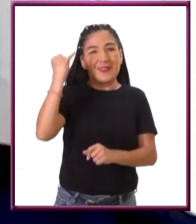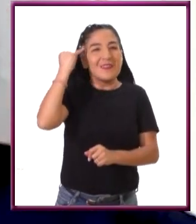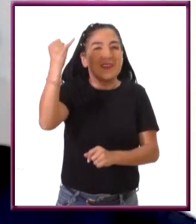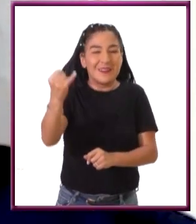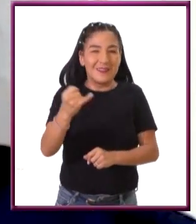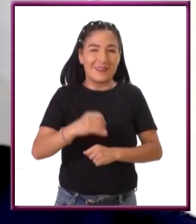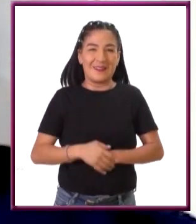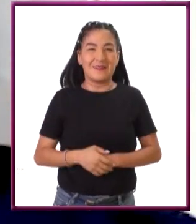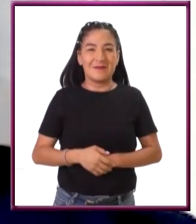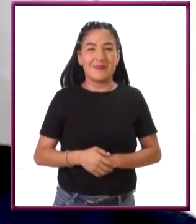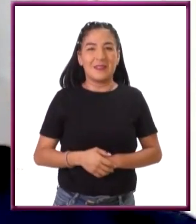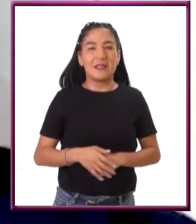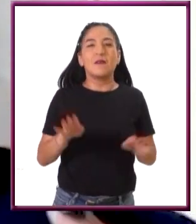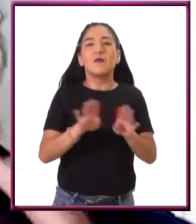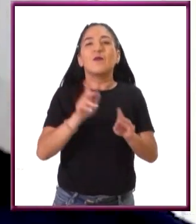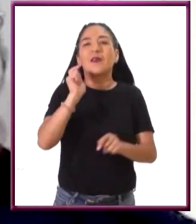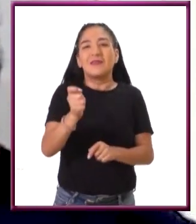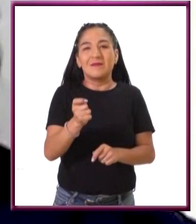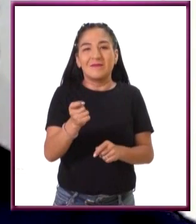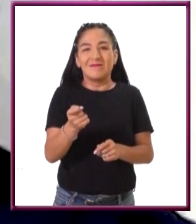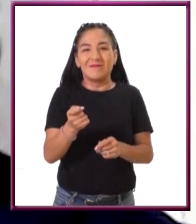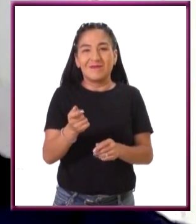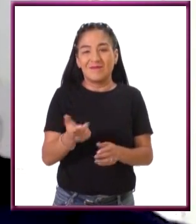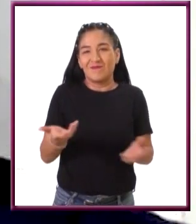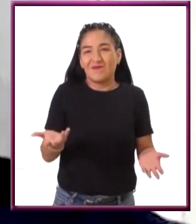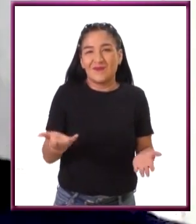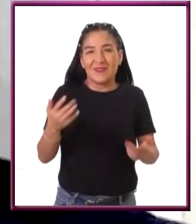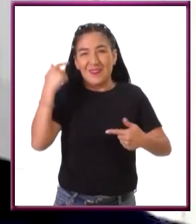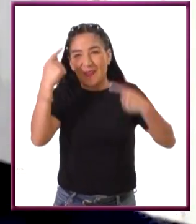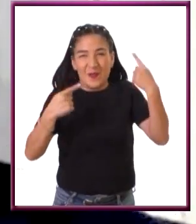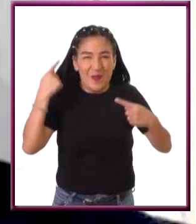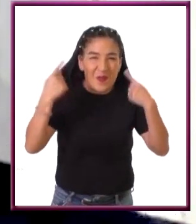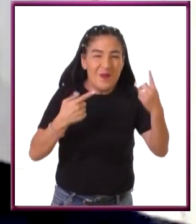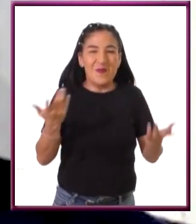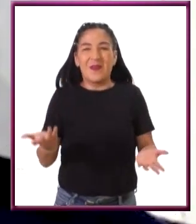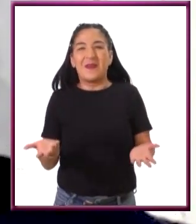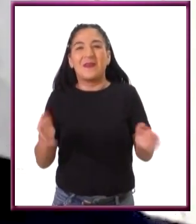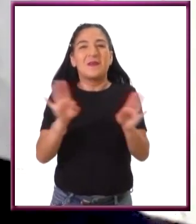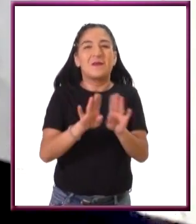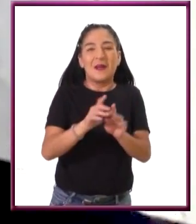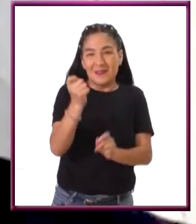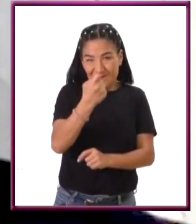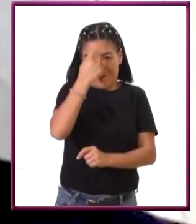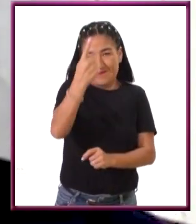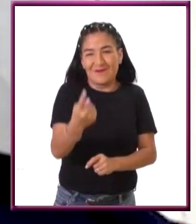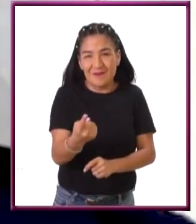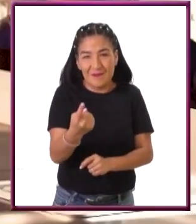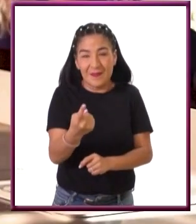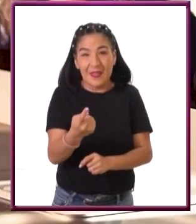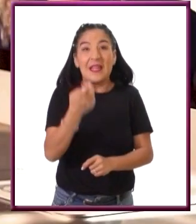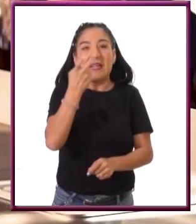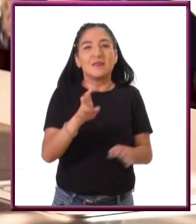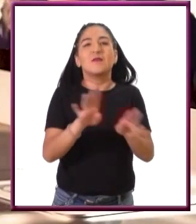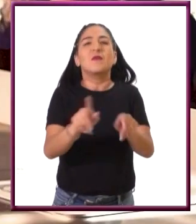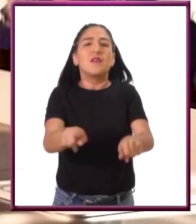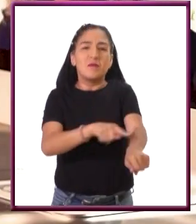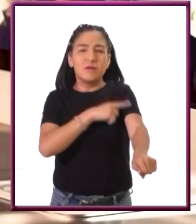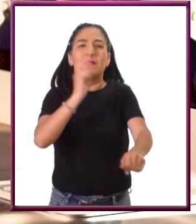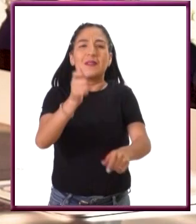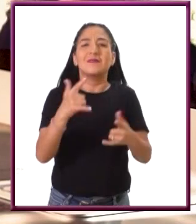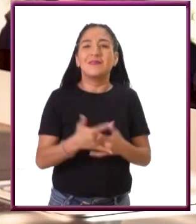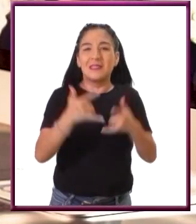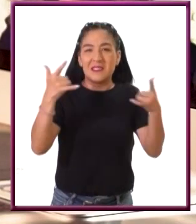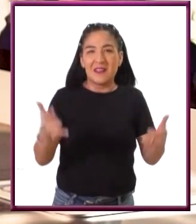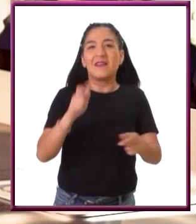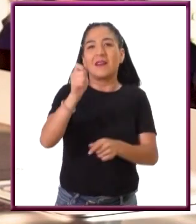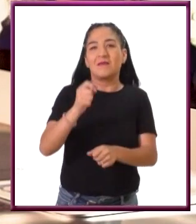esta idea el influjo de las musas como una especie de locura creadora, y que a lo largo de la historia